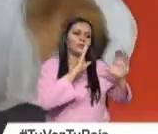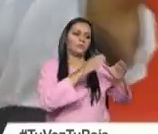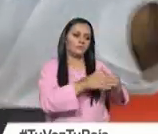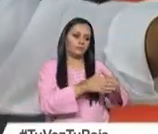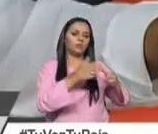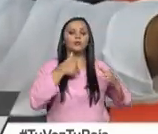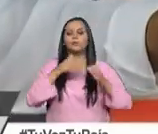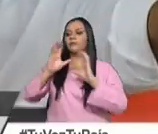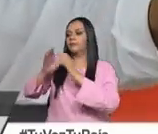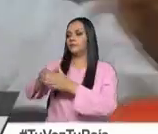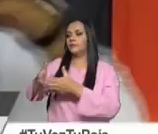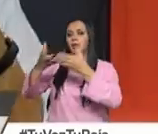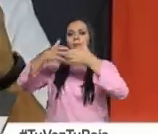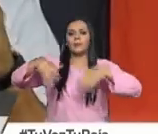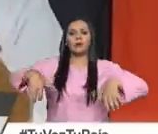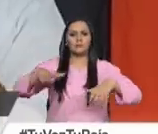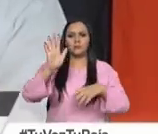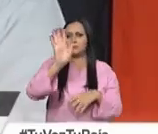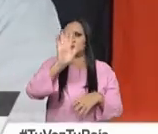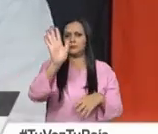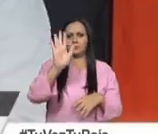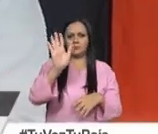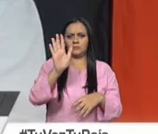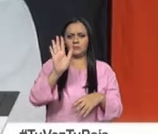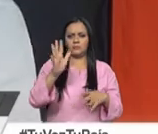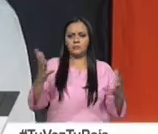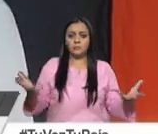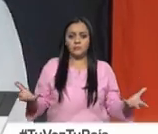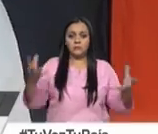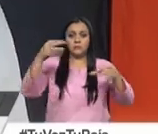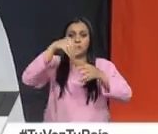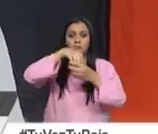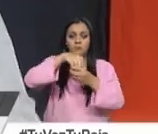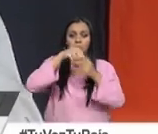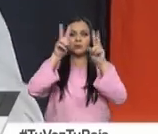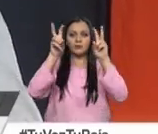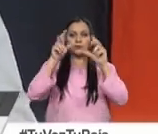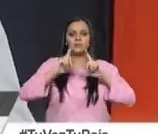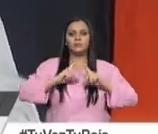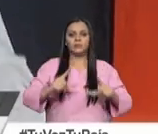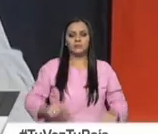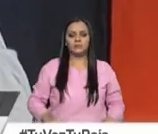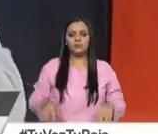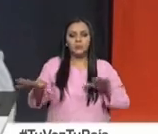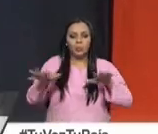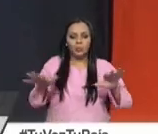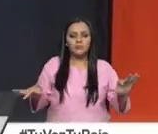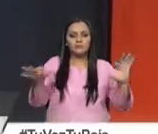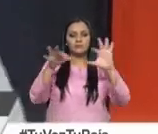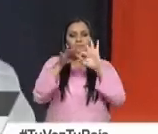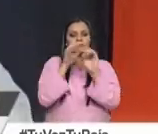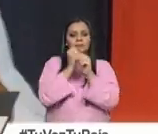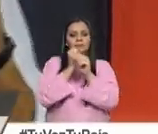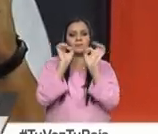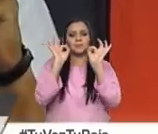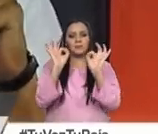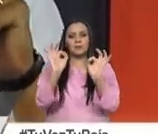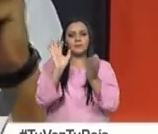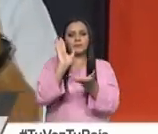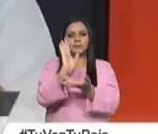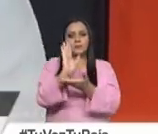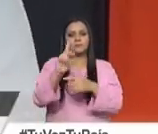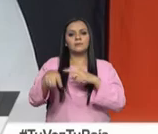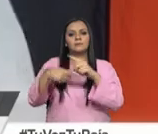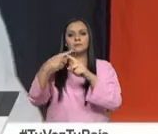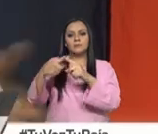como cosas independientes, repúblicas aparte, sino que tiene que coordinar el Ministerio de Salud con IES, con